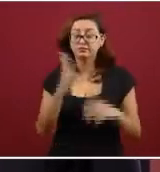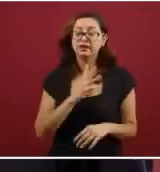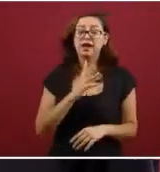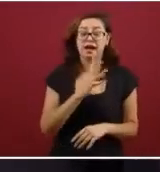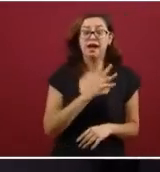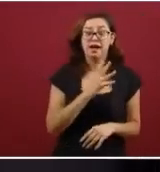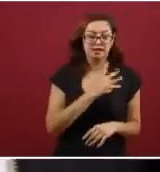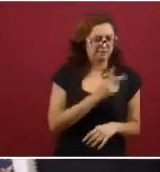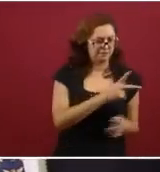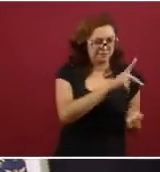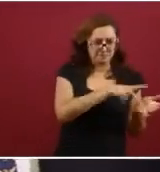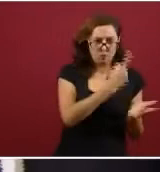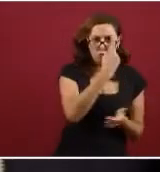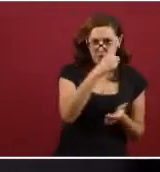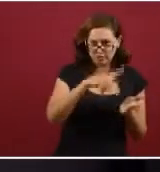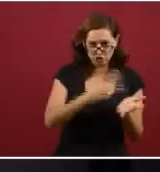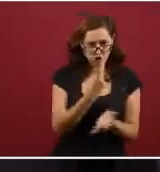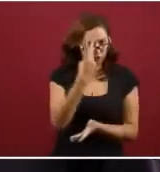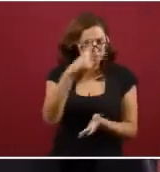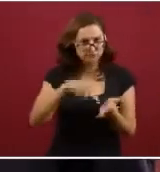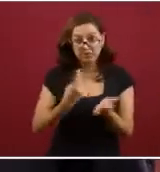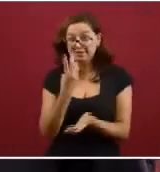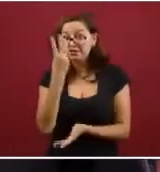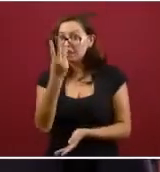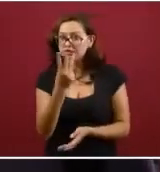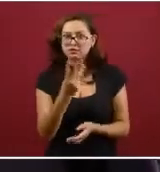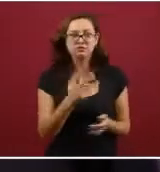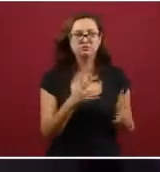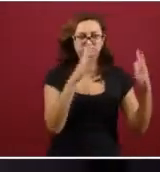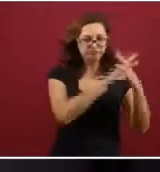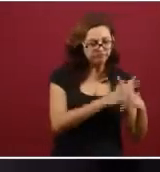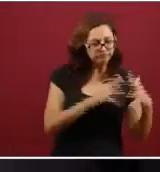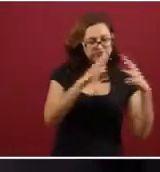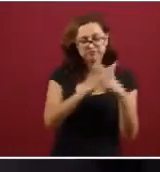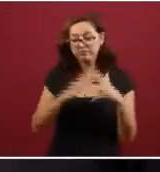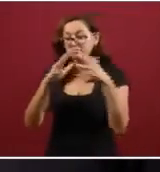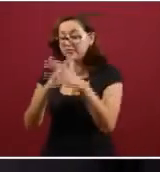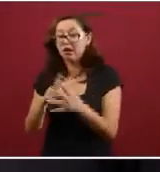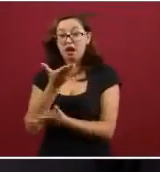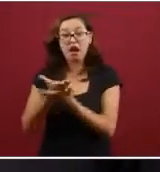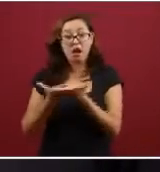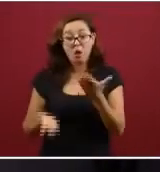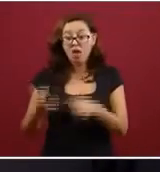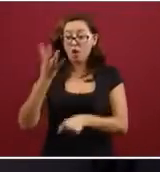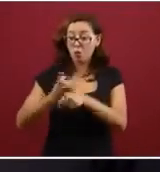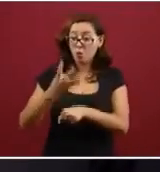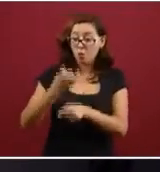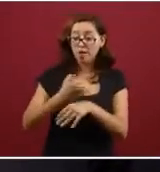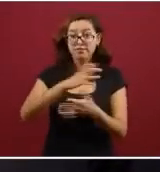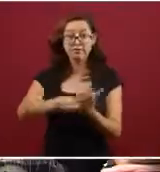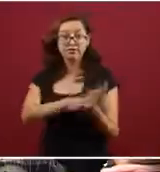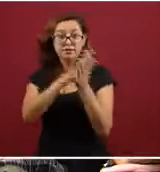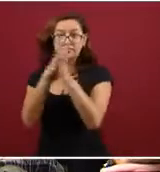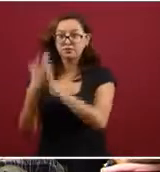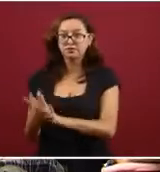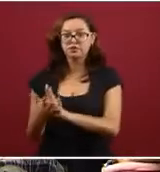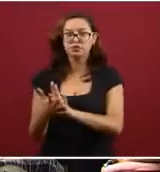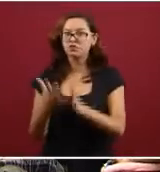Nosotros estamos llevando a cabo una transformación de manera pacífica, sin violencia,